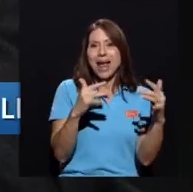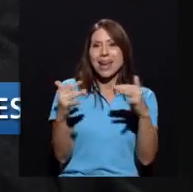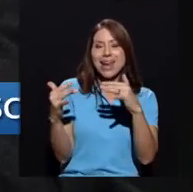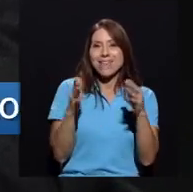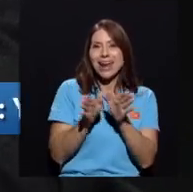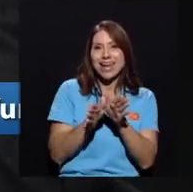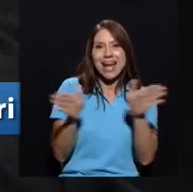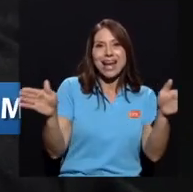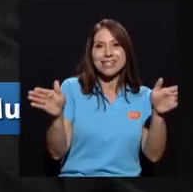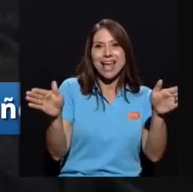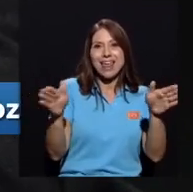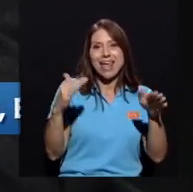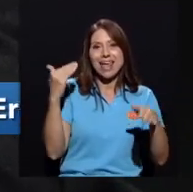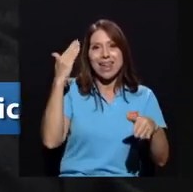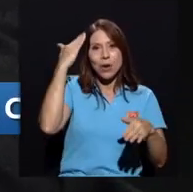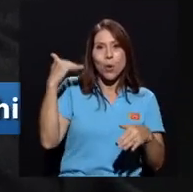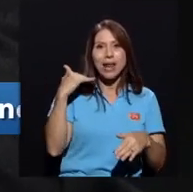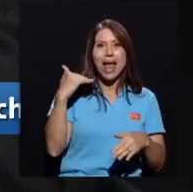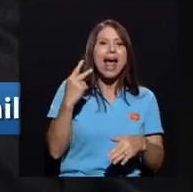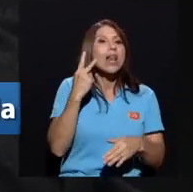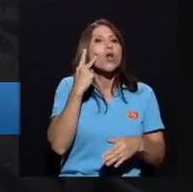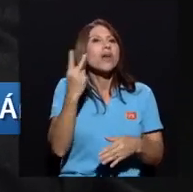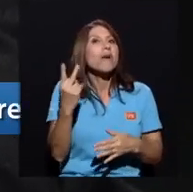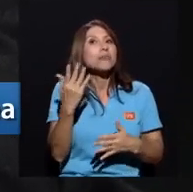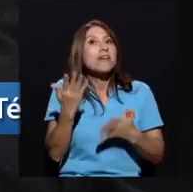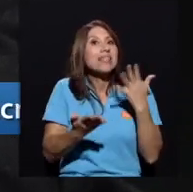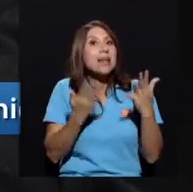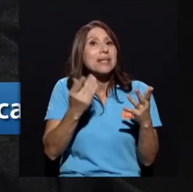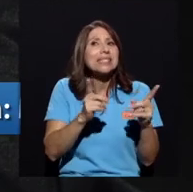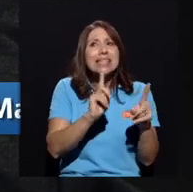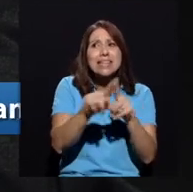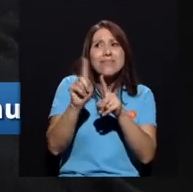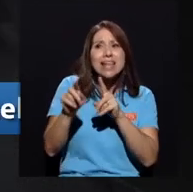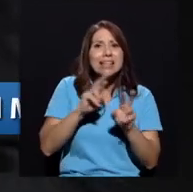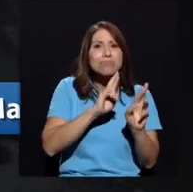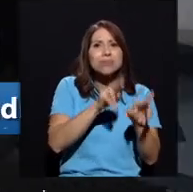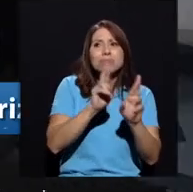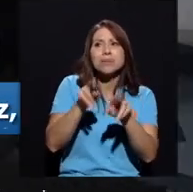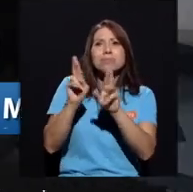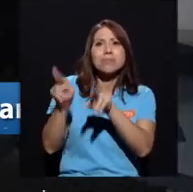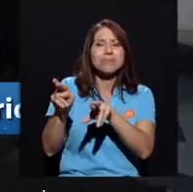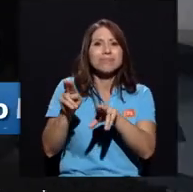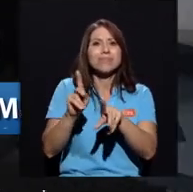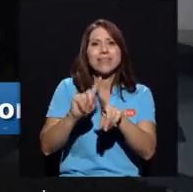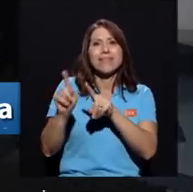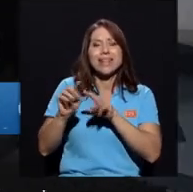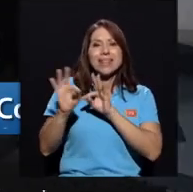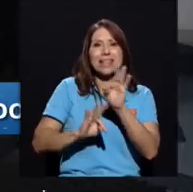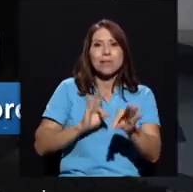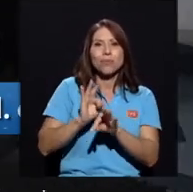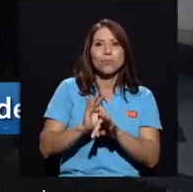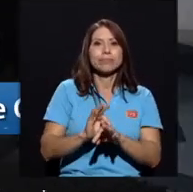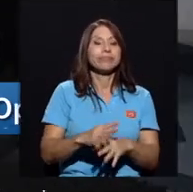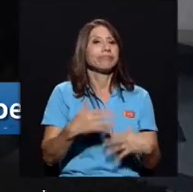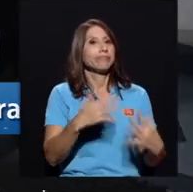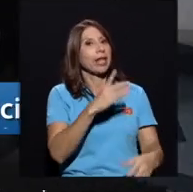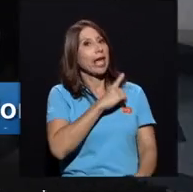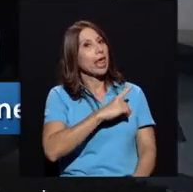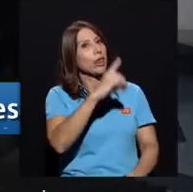Lo que vamos a ver es un montón de chispazos de todo tipo. Dios me lo haga, profeta, don